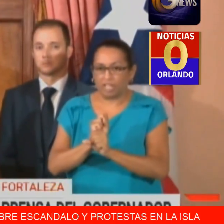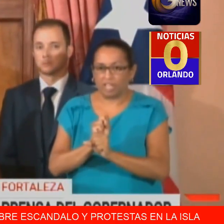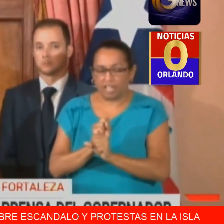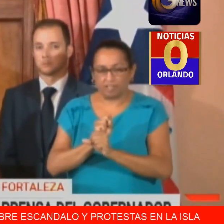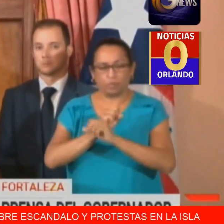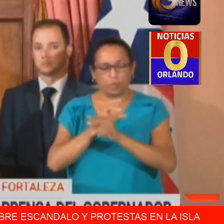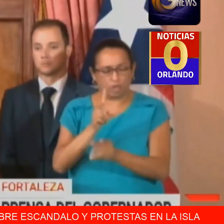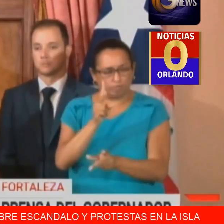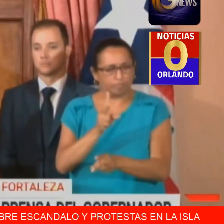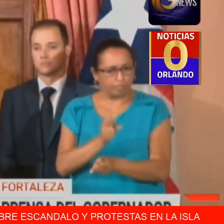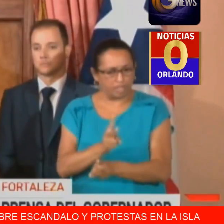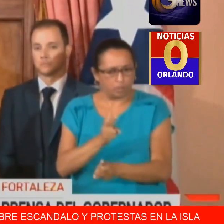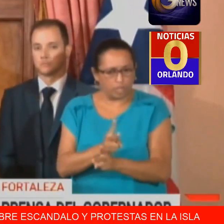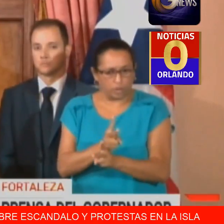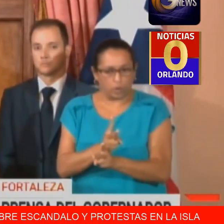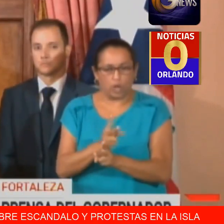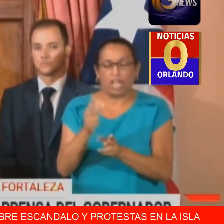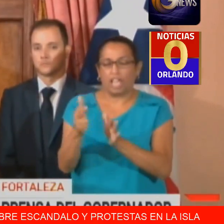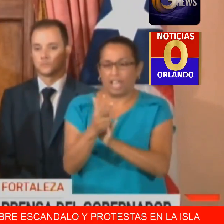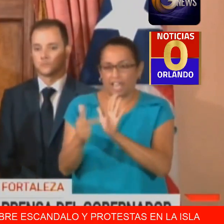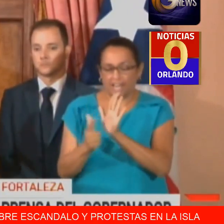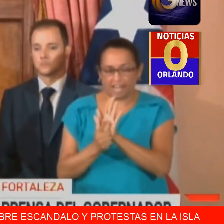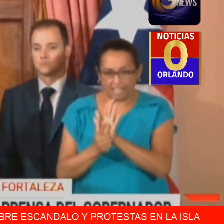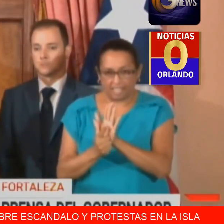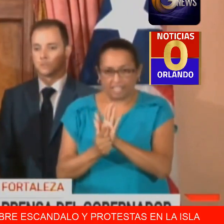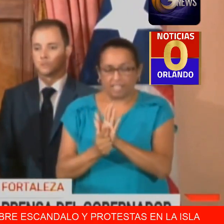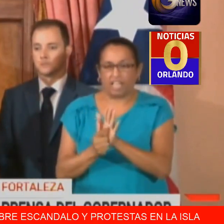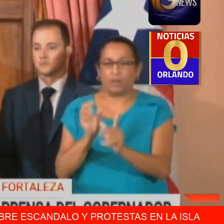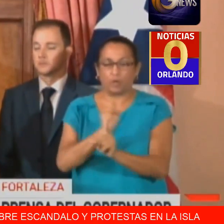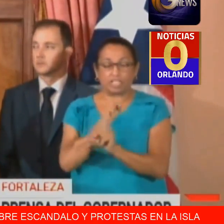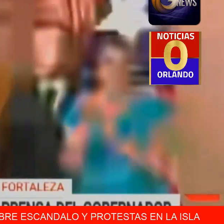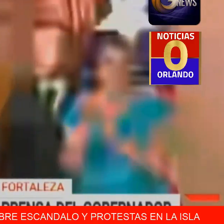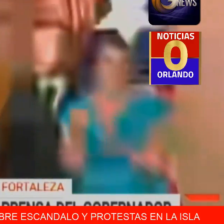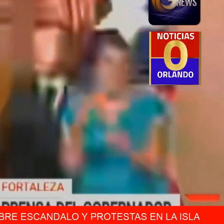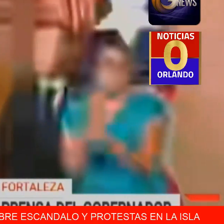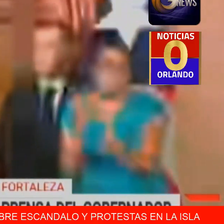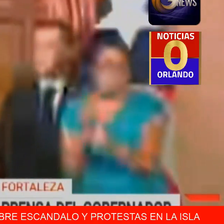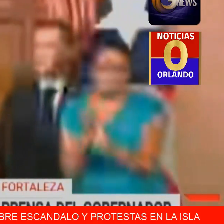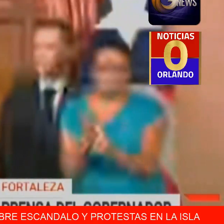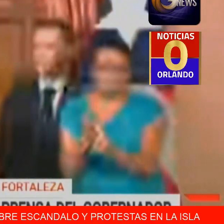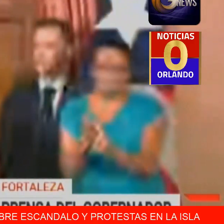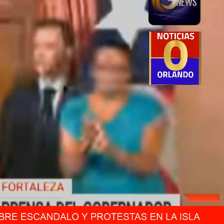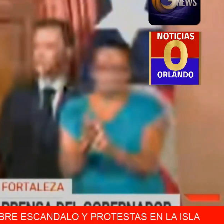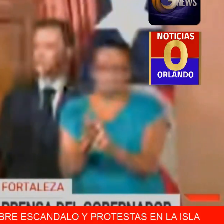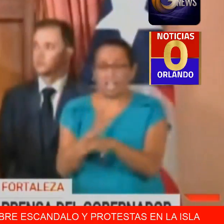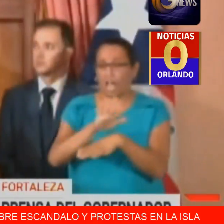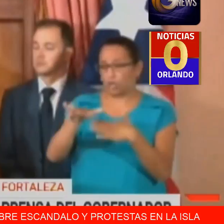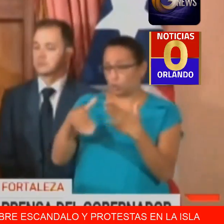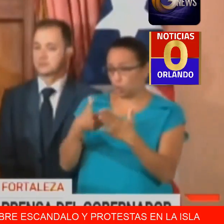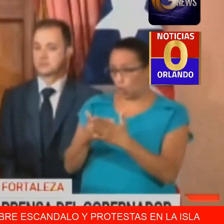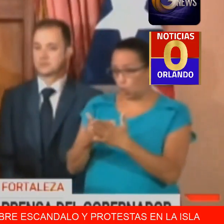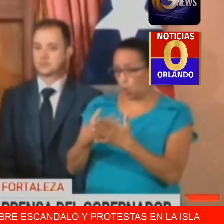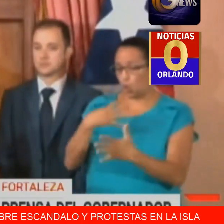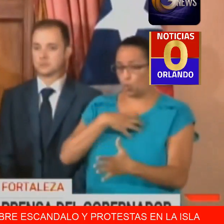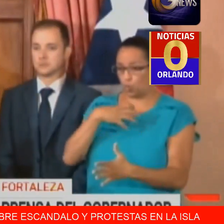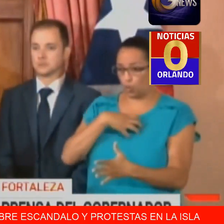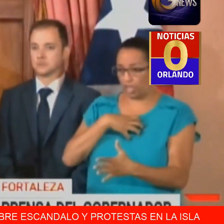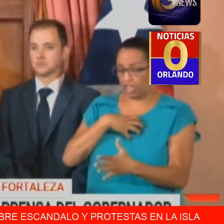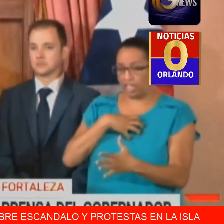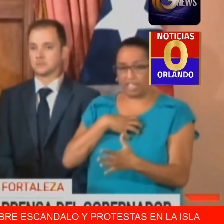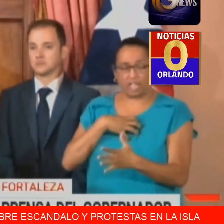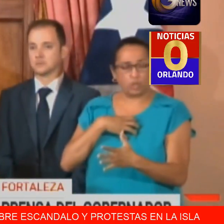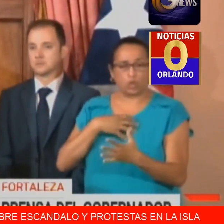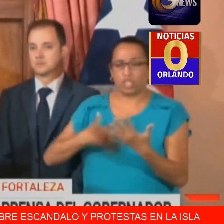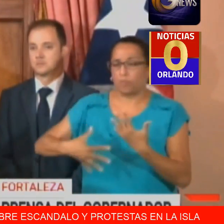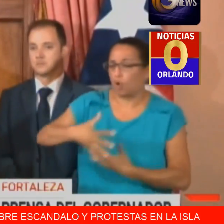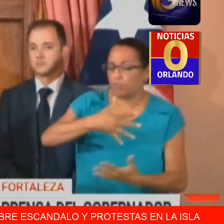ese orden y esa ley ante situaciones muy difíciles, y también a todos los manifestantes que no se envolvieron en eso, que